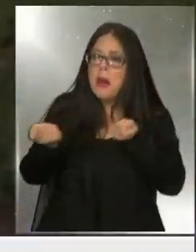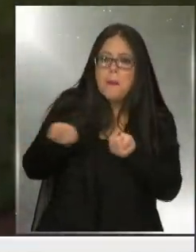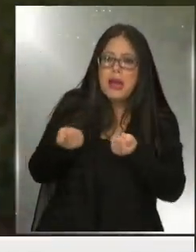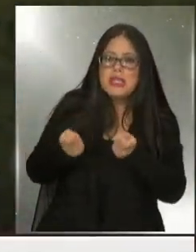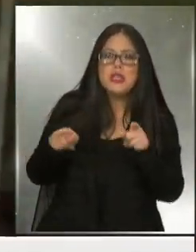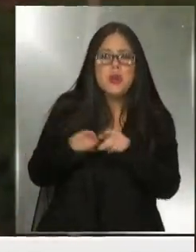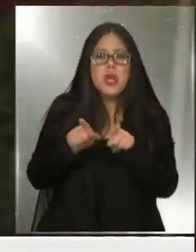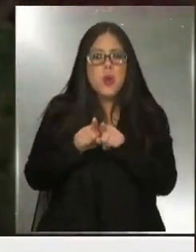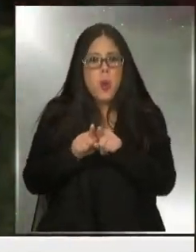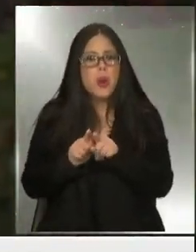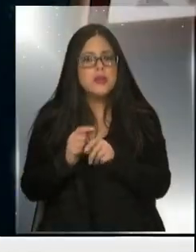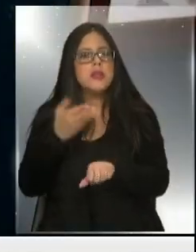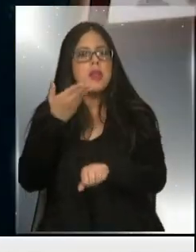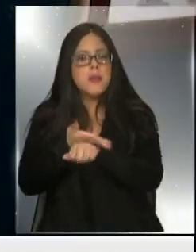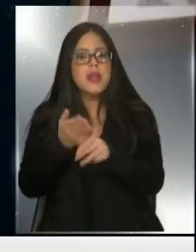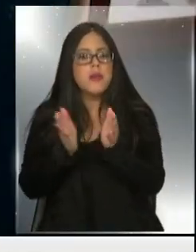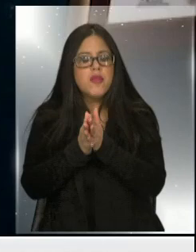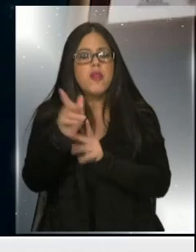tener precaución.